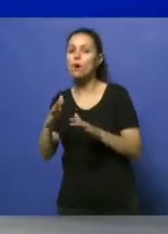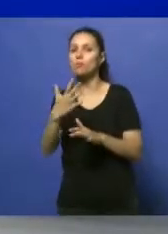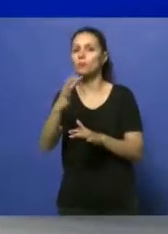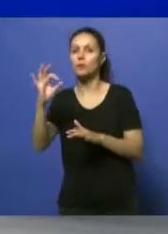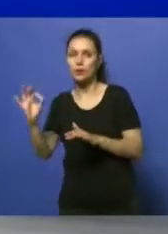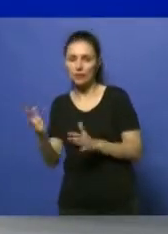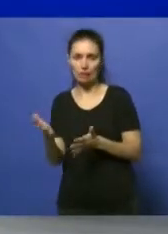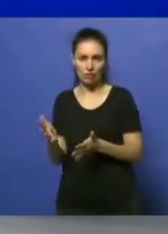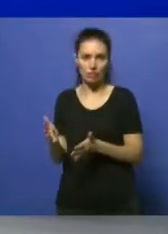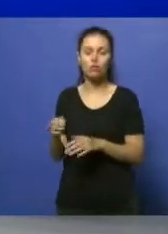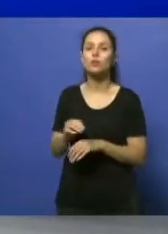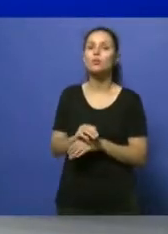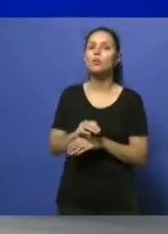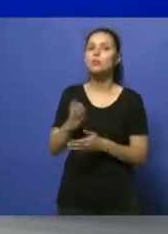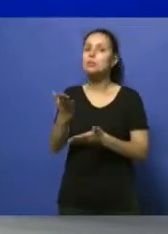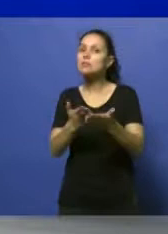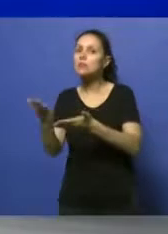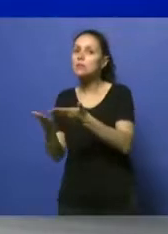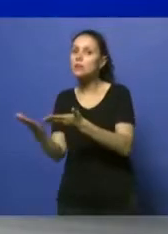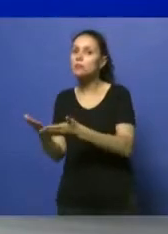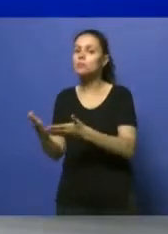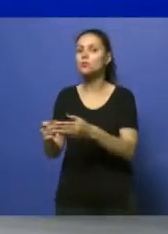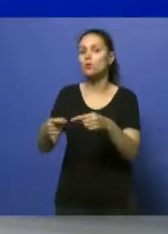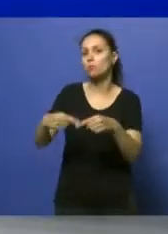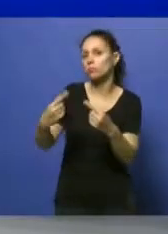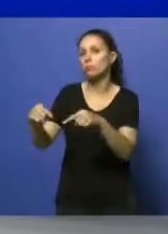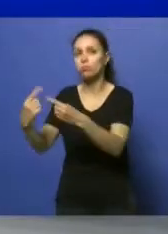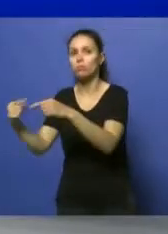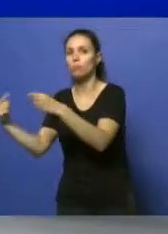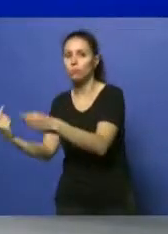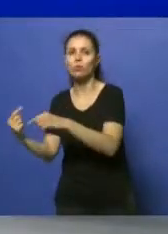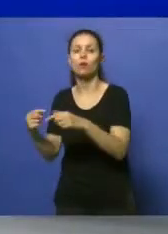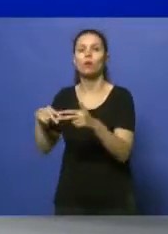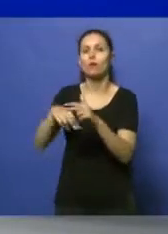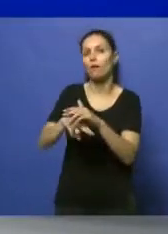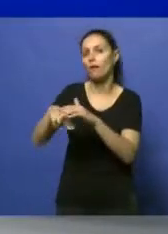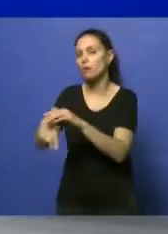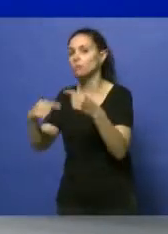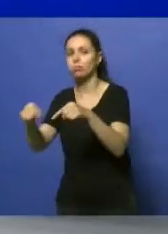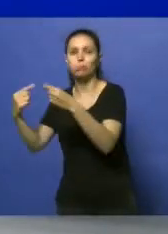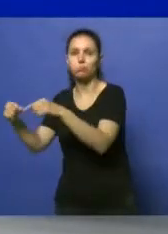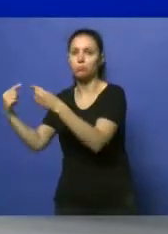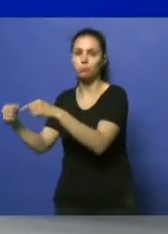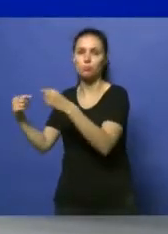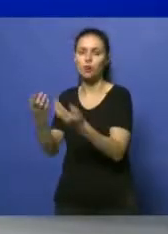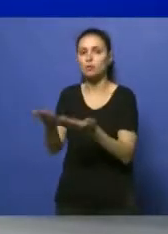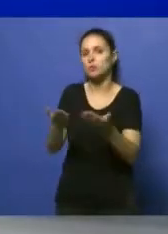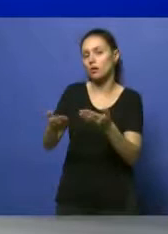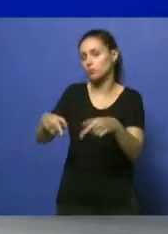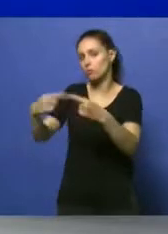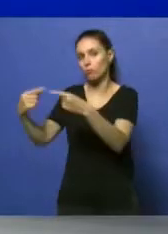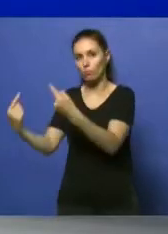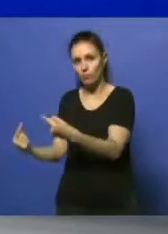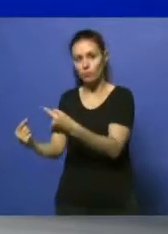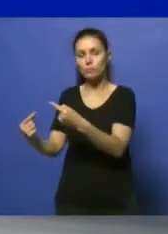más servicios que cuando nos mudamos, se han abierto más camas, se han abierto más servicios en general